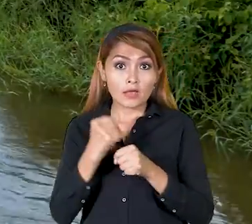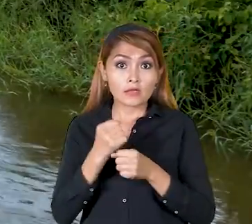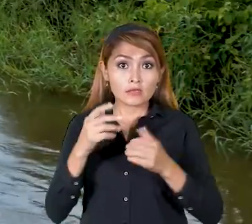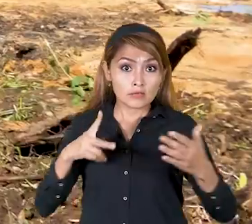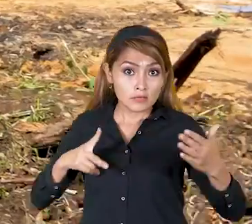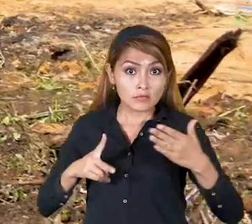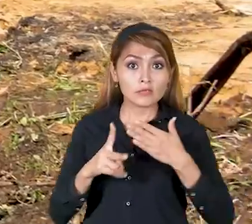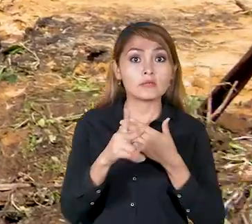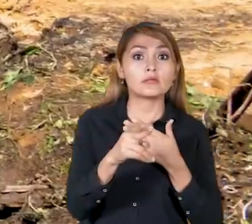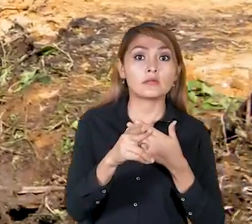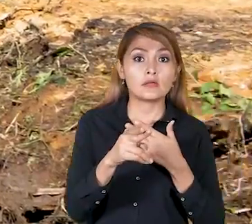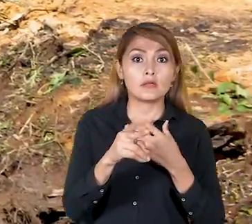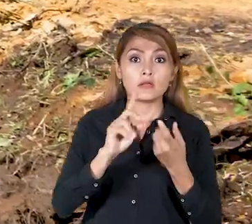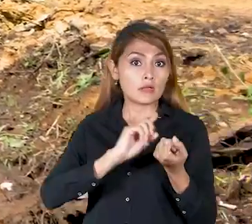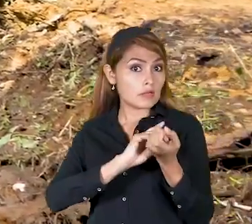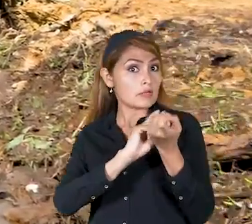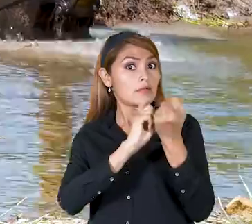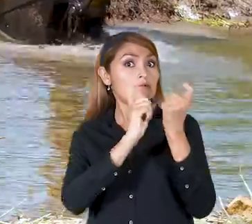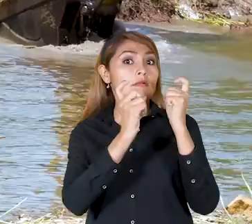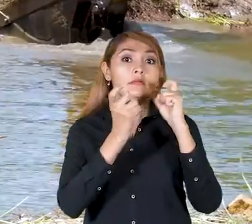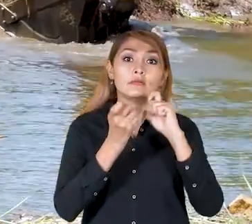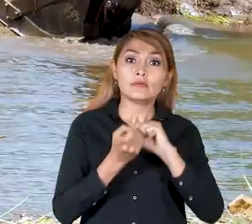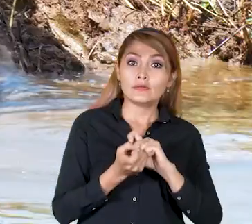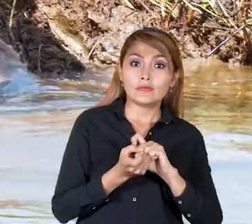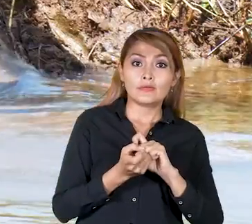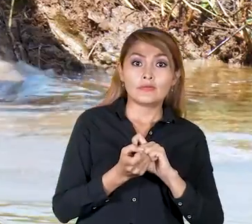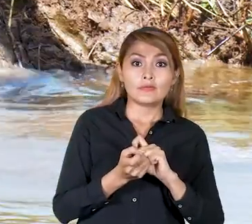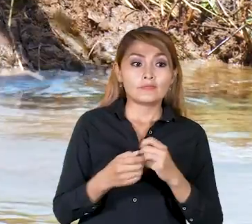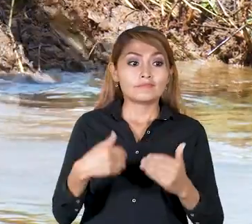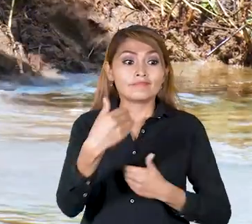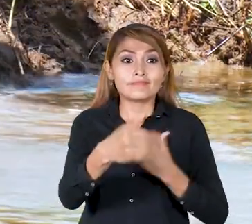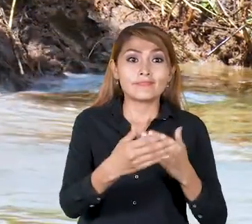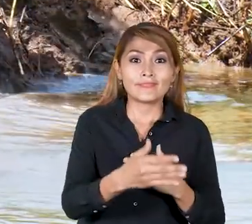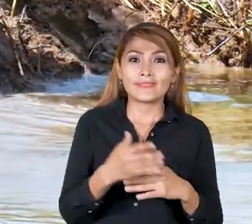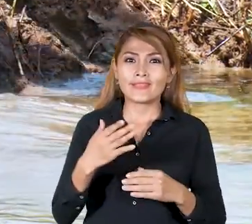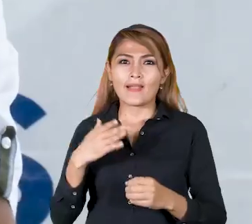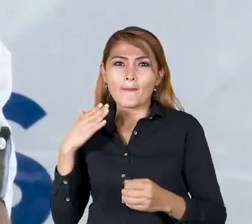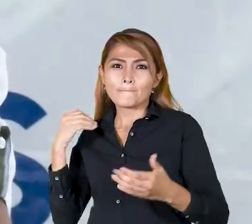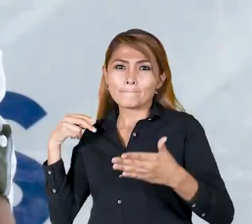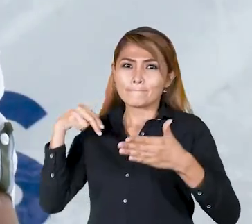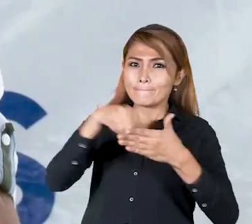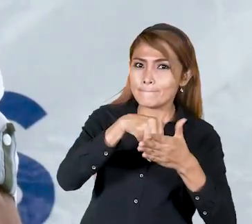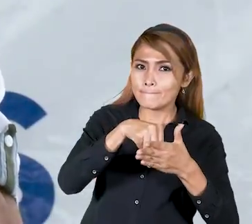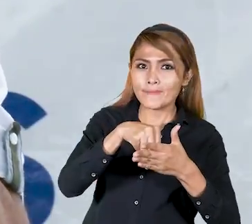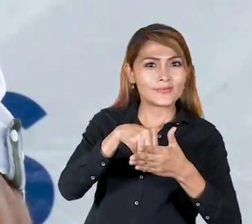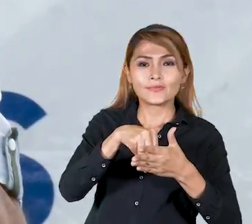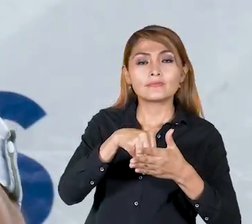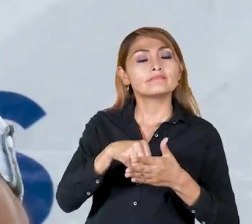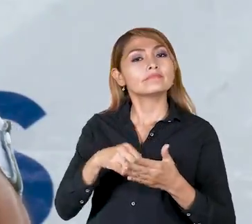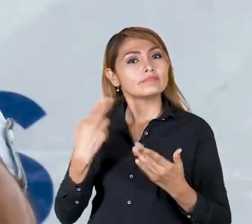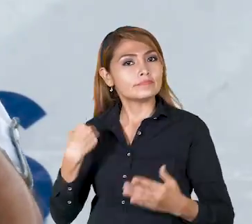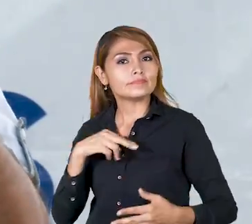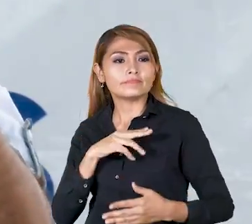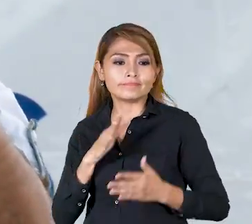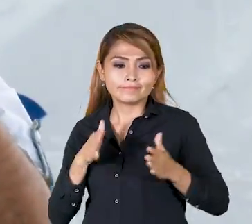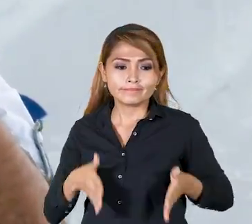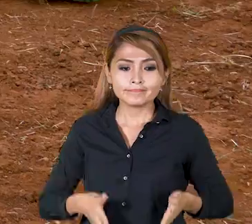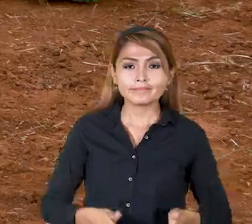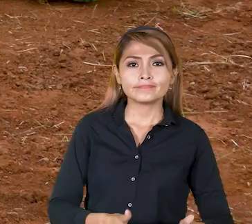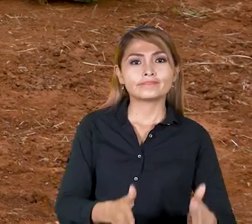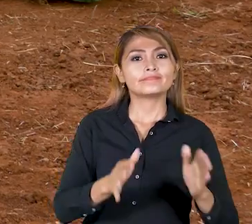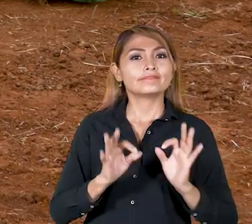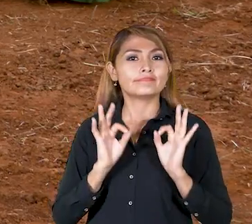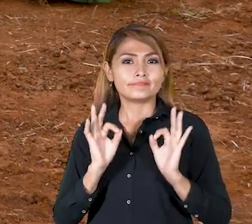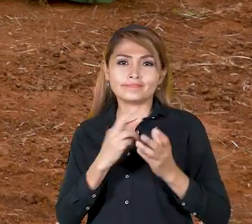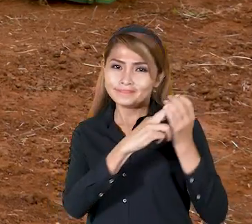que entregamos no se convertirán en el elefante blanco que dijo el señor Vicente, si nosotros le damos vida,